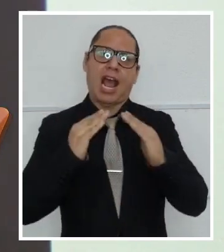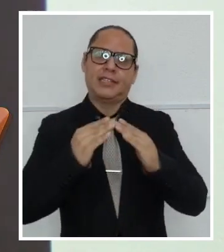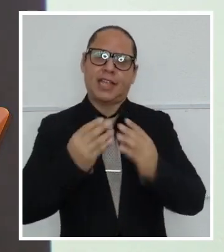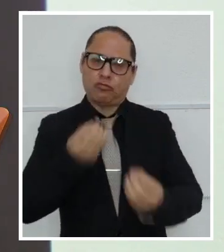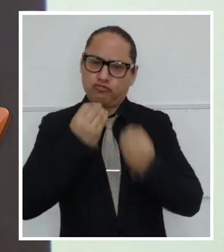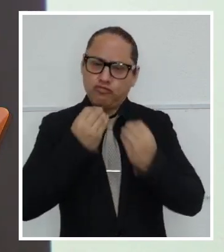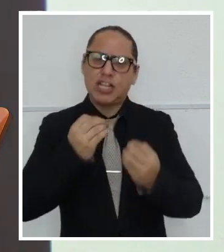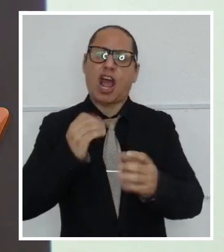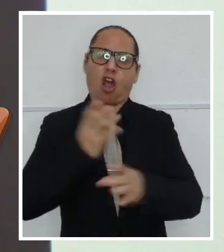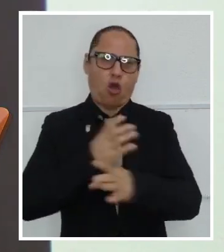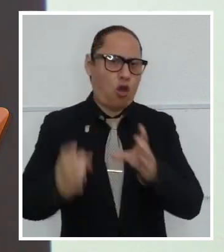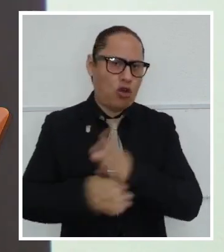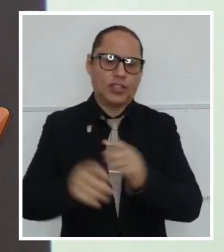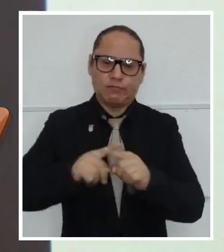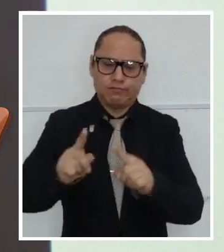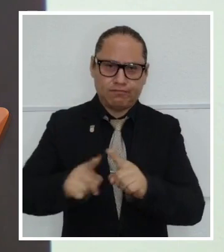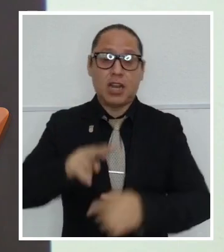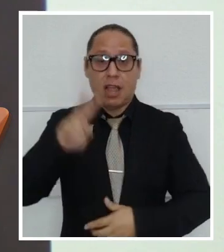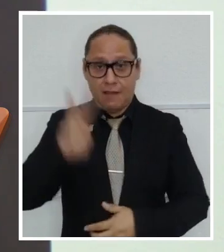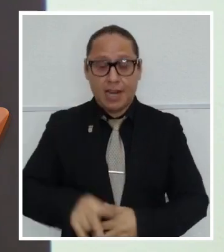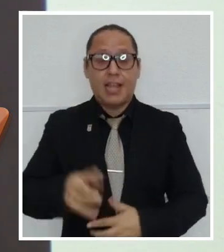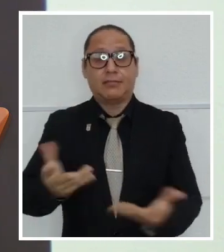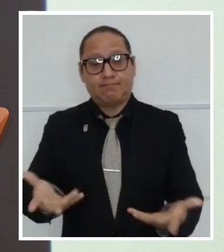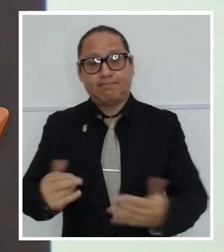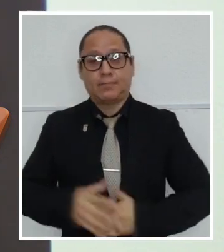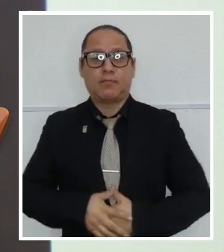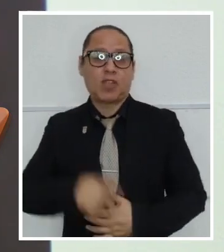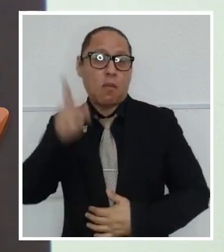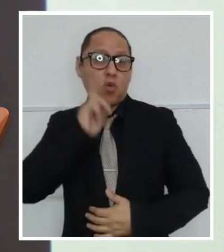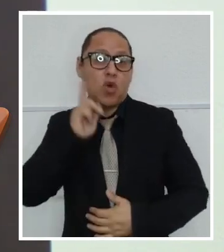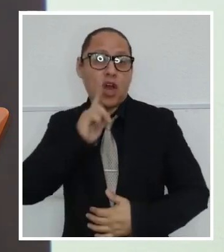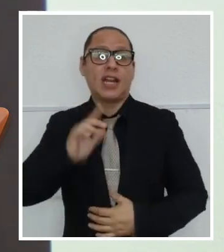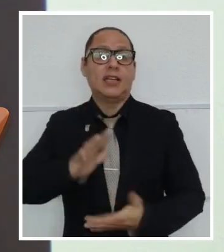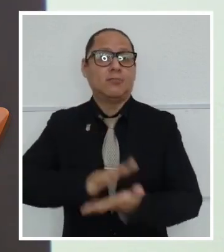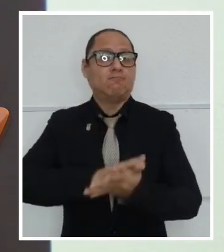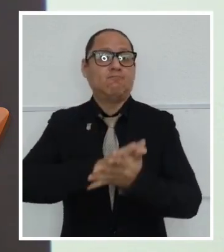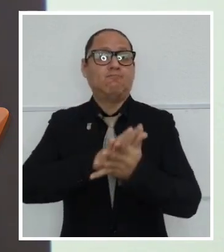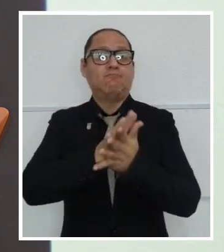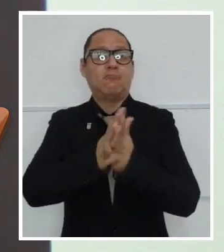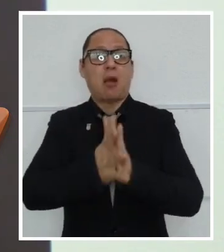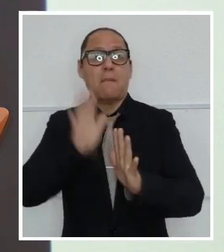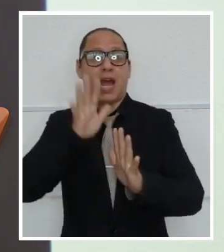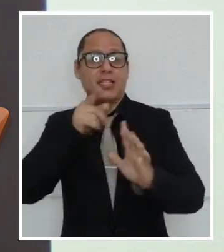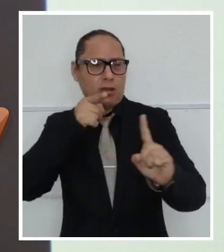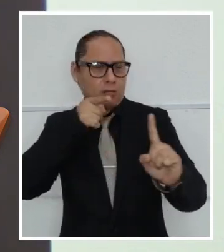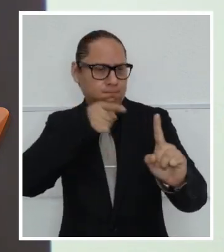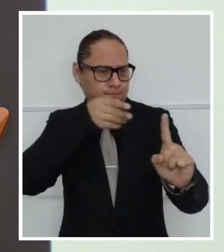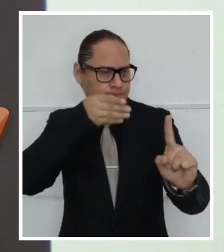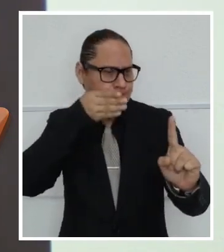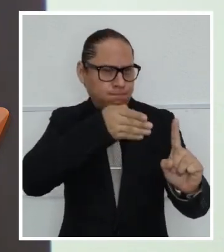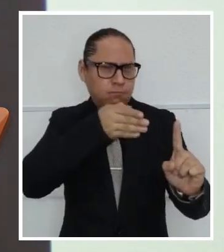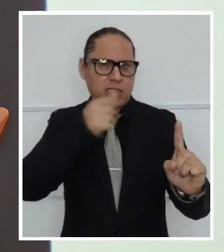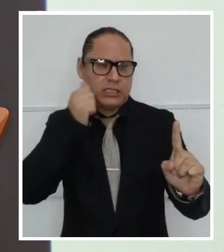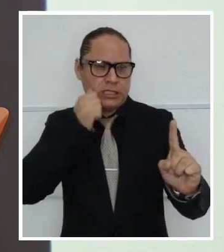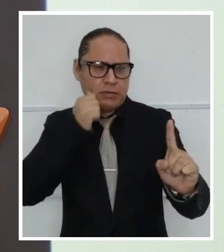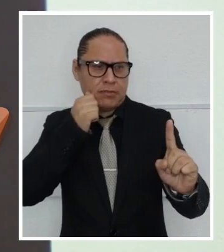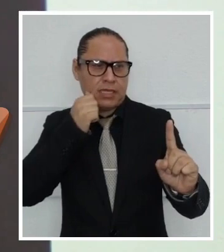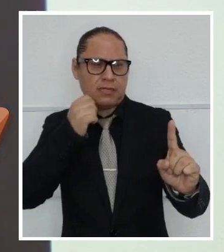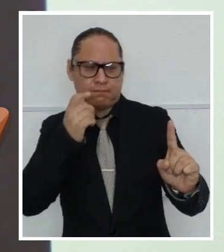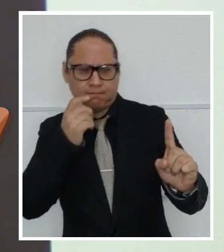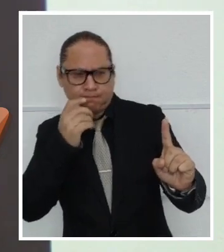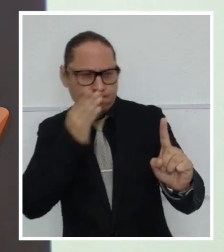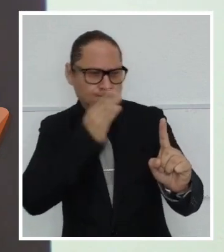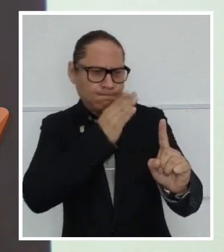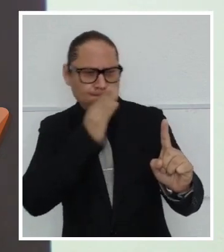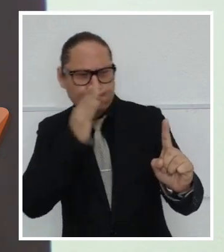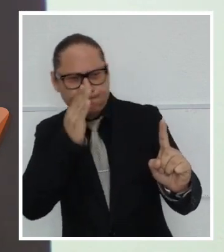en el ejercicio de esta noble tarea donde las mujeres nos convertimos en presas en objetivos y en objetos de abuso